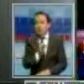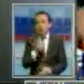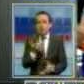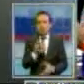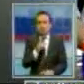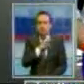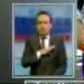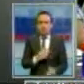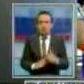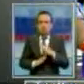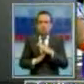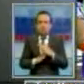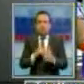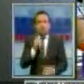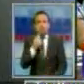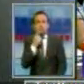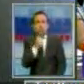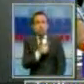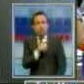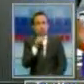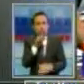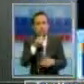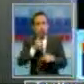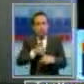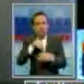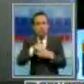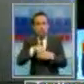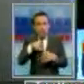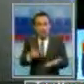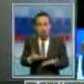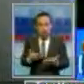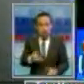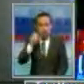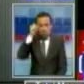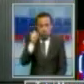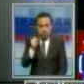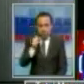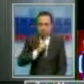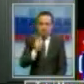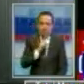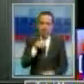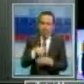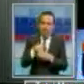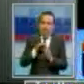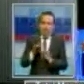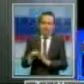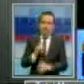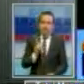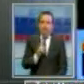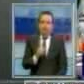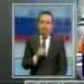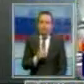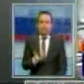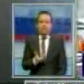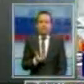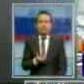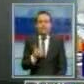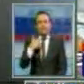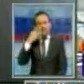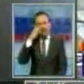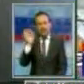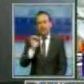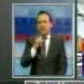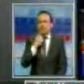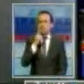chilenos. Una pregunta. ¿Usted votaría de nuevo por Sebastián Piñera o no? En este momento, yo creo que no. Felipe, haga su pregunta. No, la pregunta era solo un tema